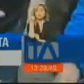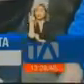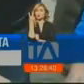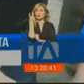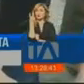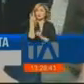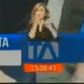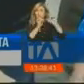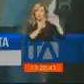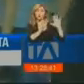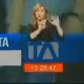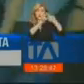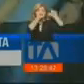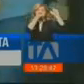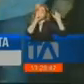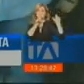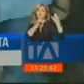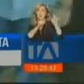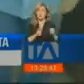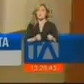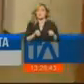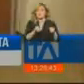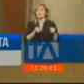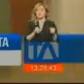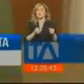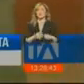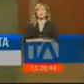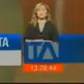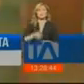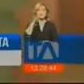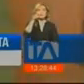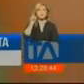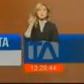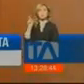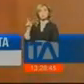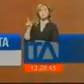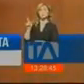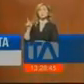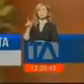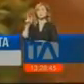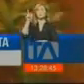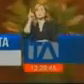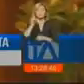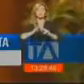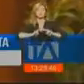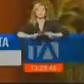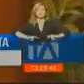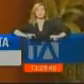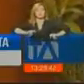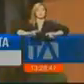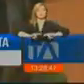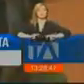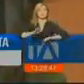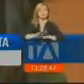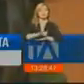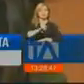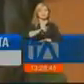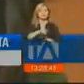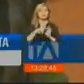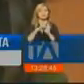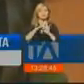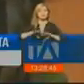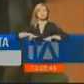de 9 de los empresarios más poderosos. La fiscal general Diana Salazar, quien encabeza la investigación bajo la que se los acusa de